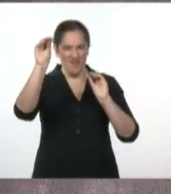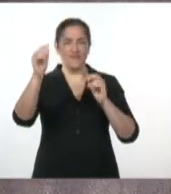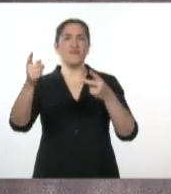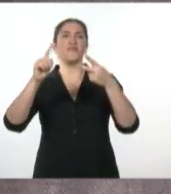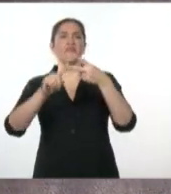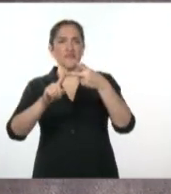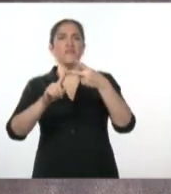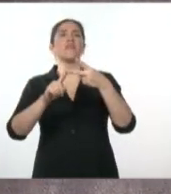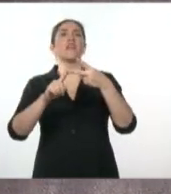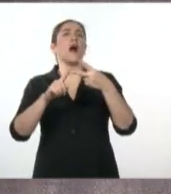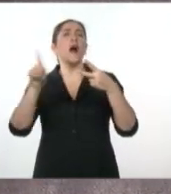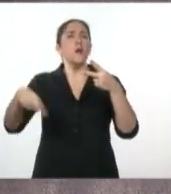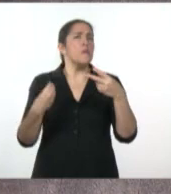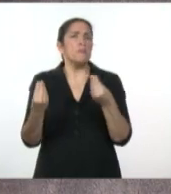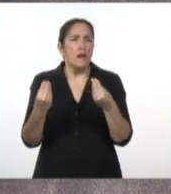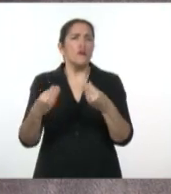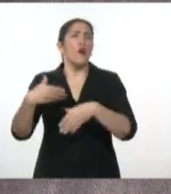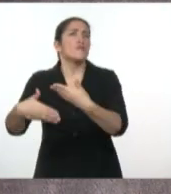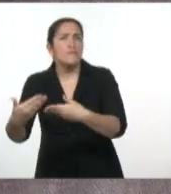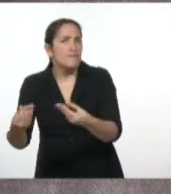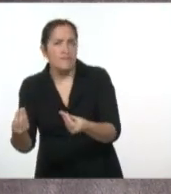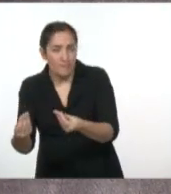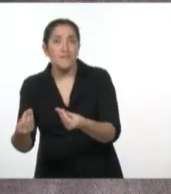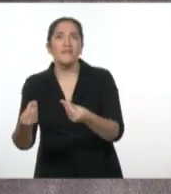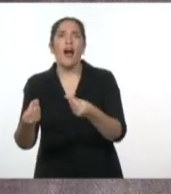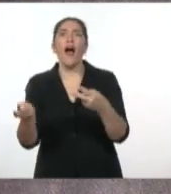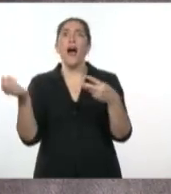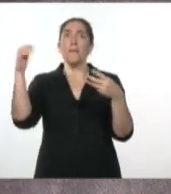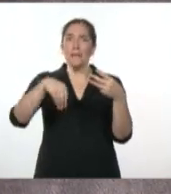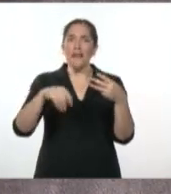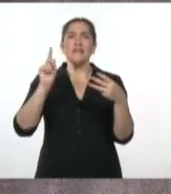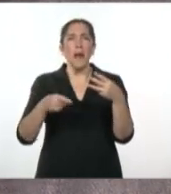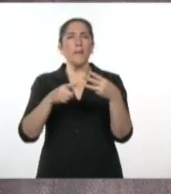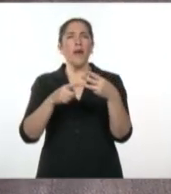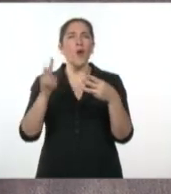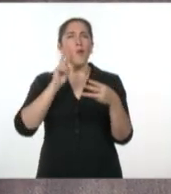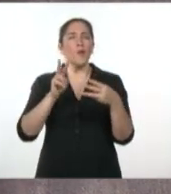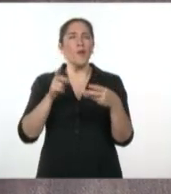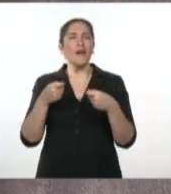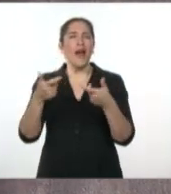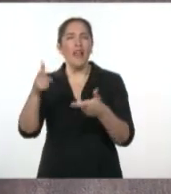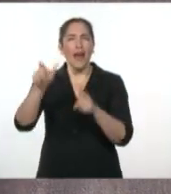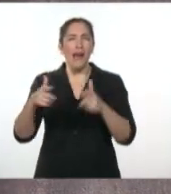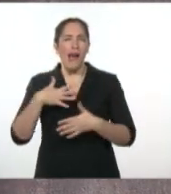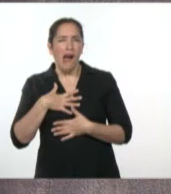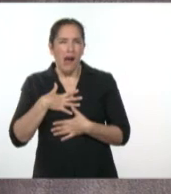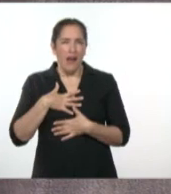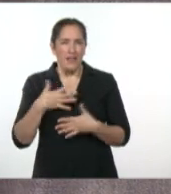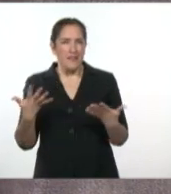la consecuencia, aparece también el componente emotivo, ¿sí? Vuelve a aparecer.